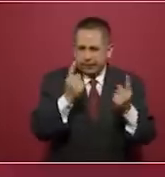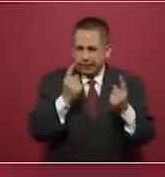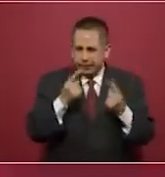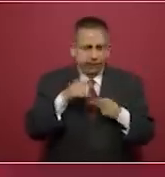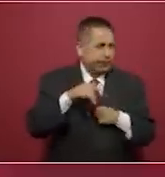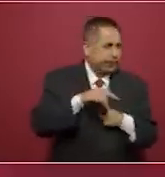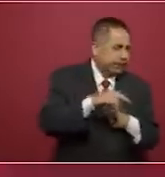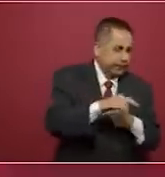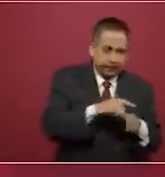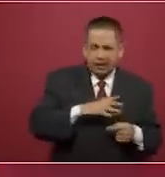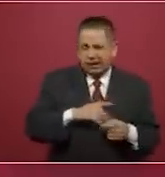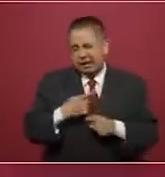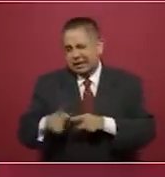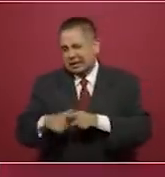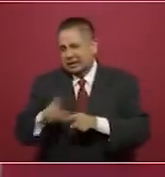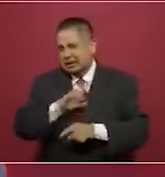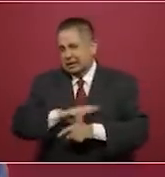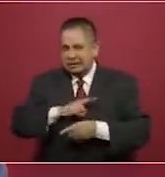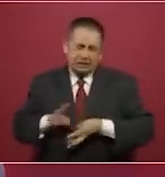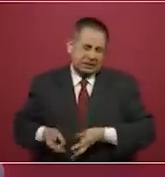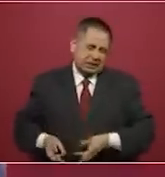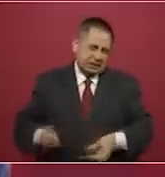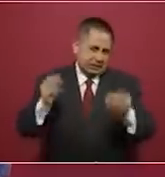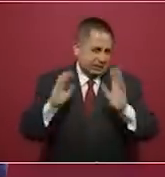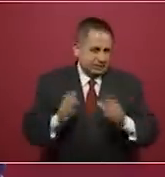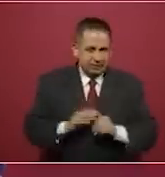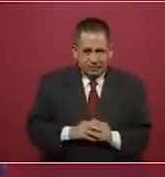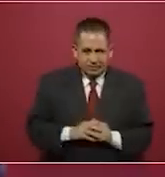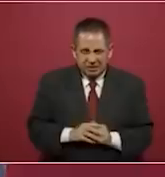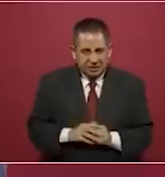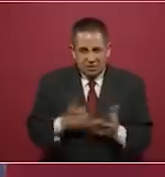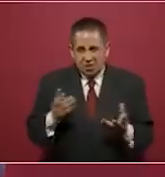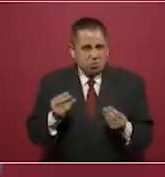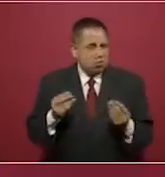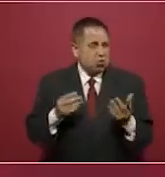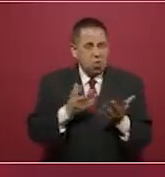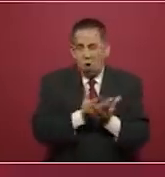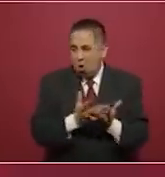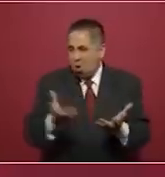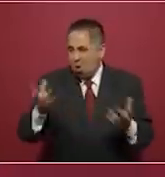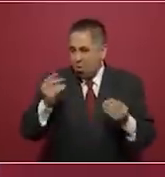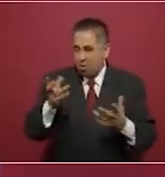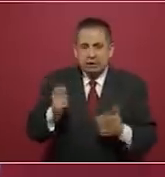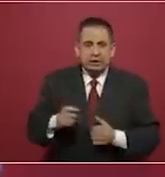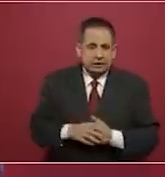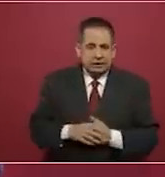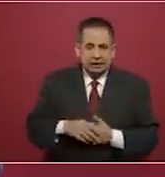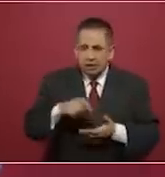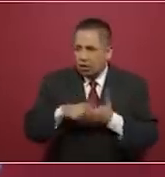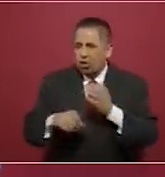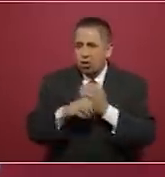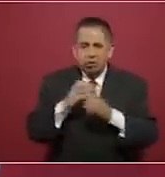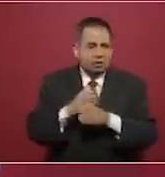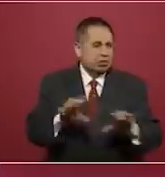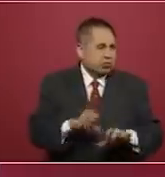electrónicos y ahí una cantidad de equipos